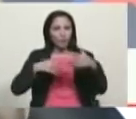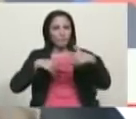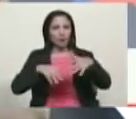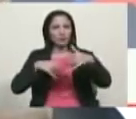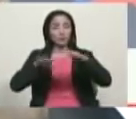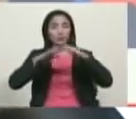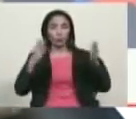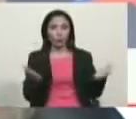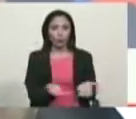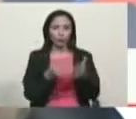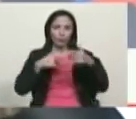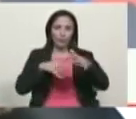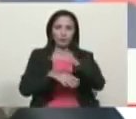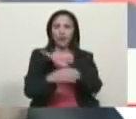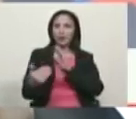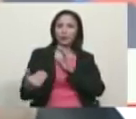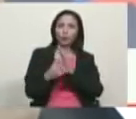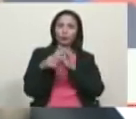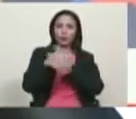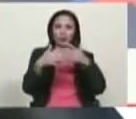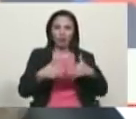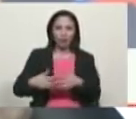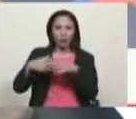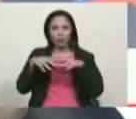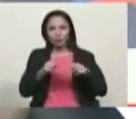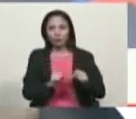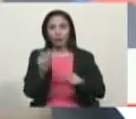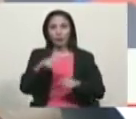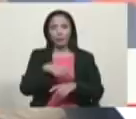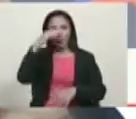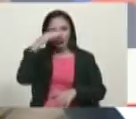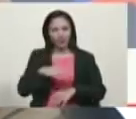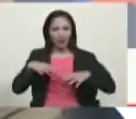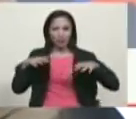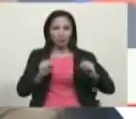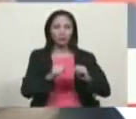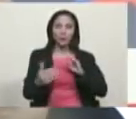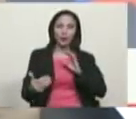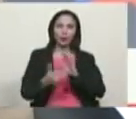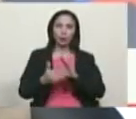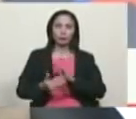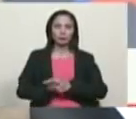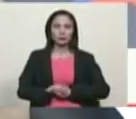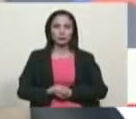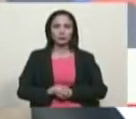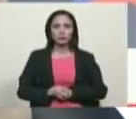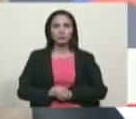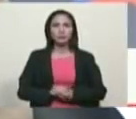el mundo en contra de la intervención y la invasión militar en Venezuela.